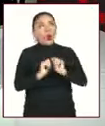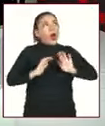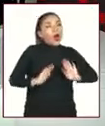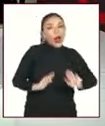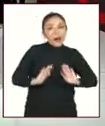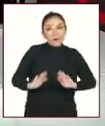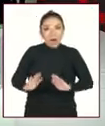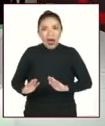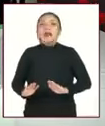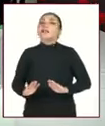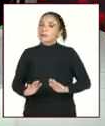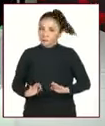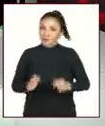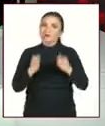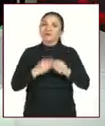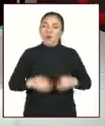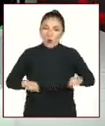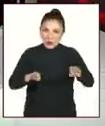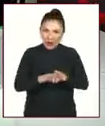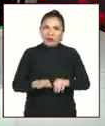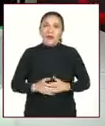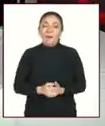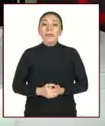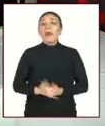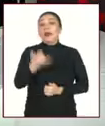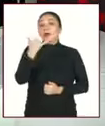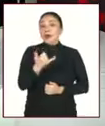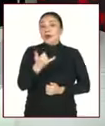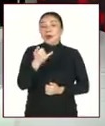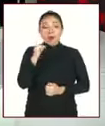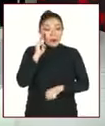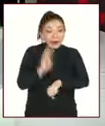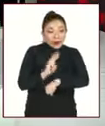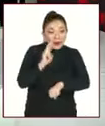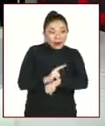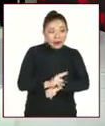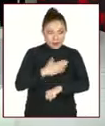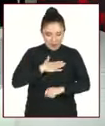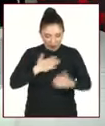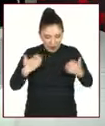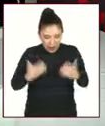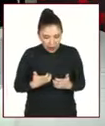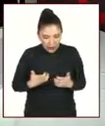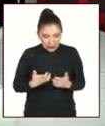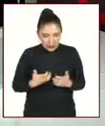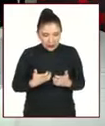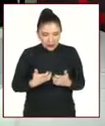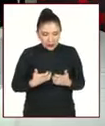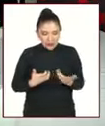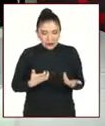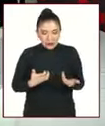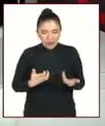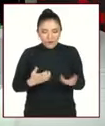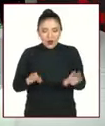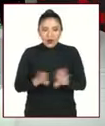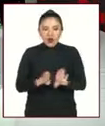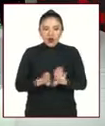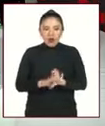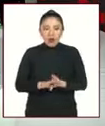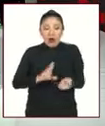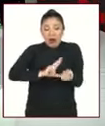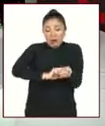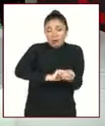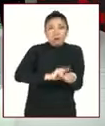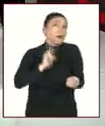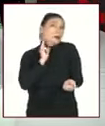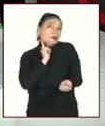calma, valorar en este caso cómo podemos actuar, no tanto tomar signos vitales porque a